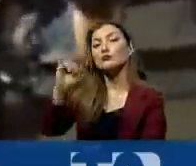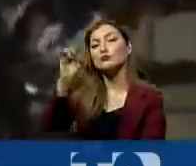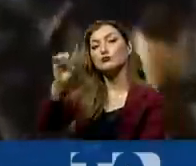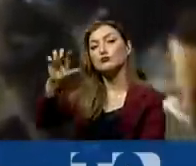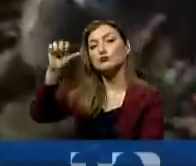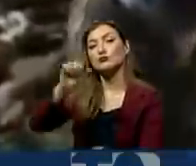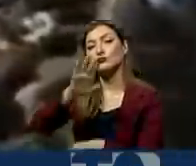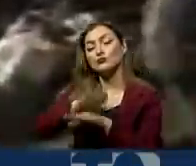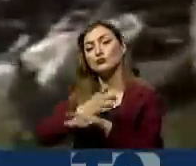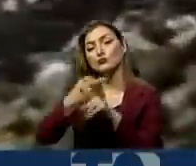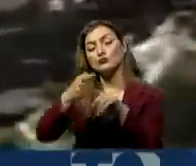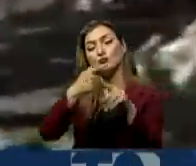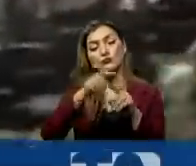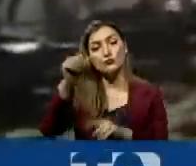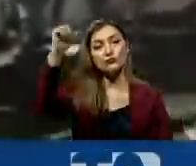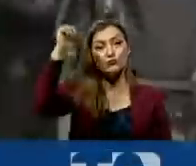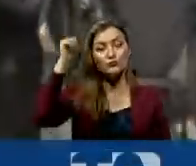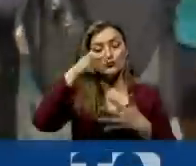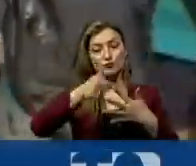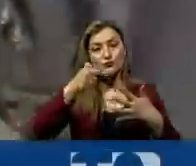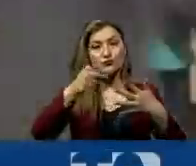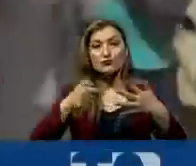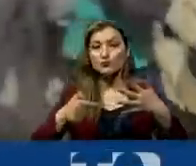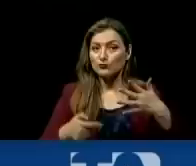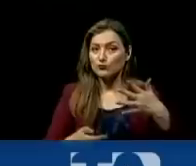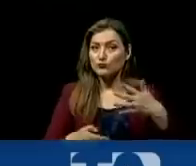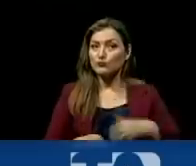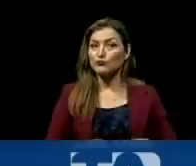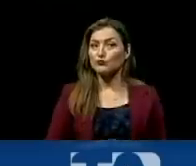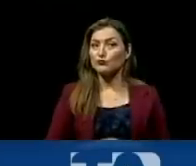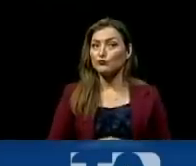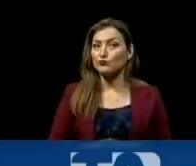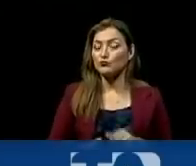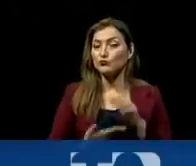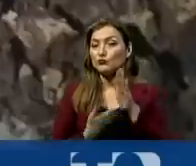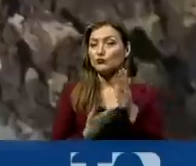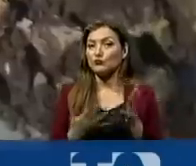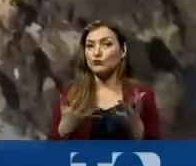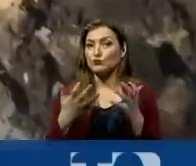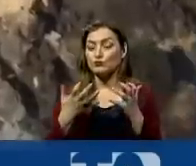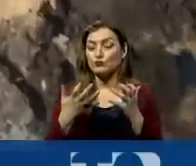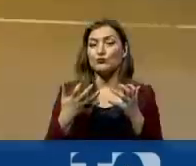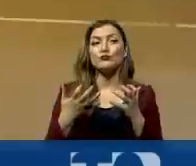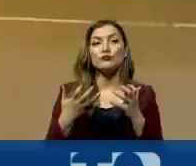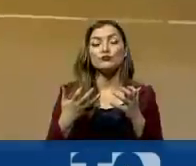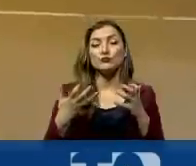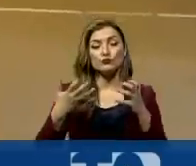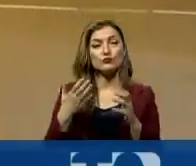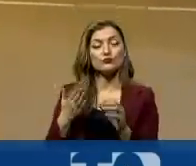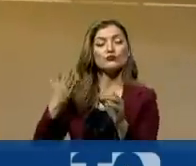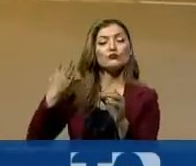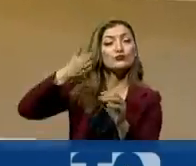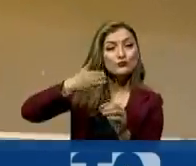presuntos delitos que se cometieron el día de ayer como le digo hubo intento incluso de violentar